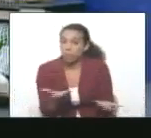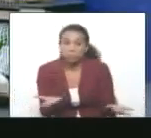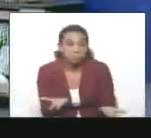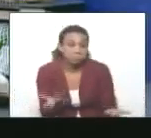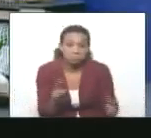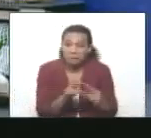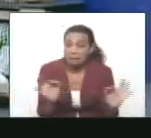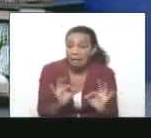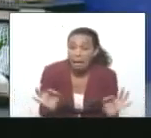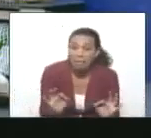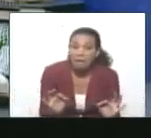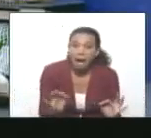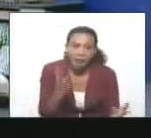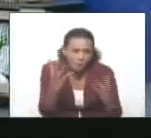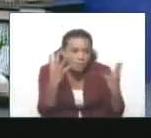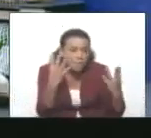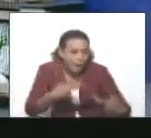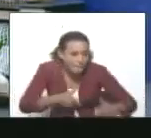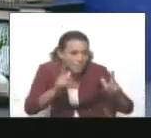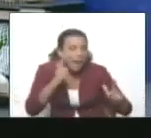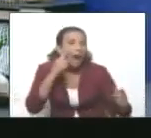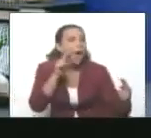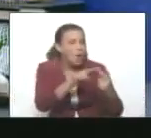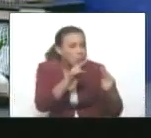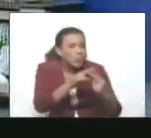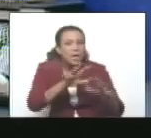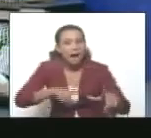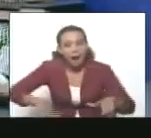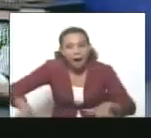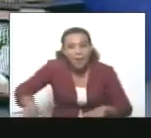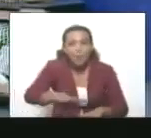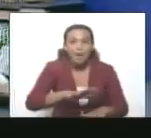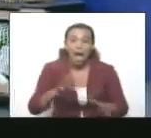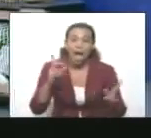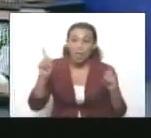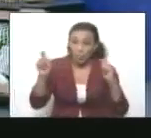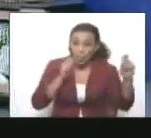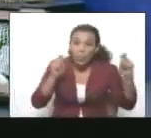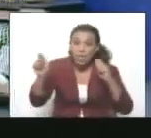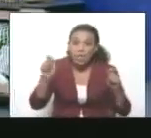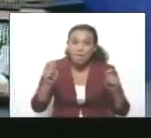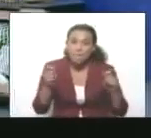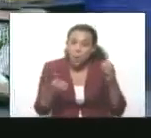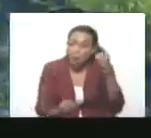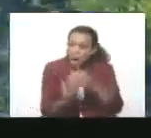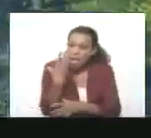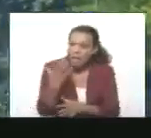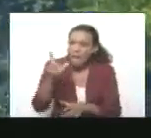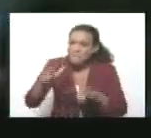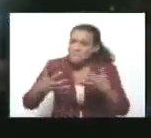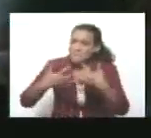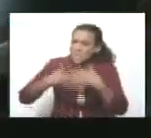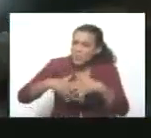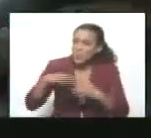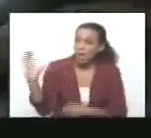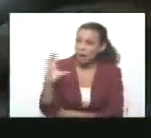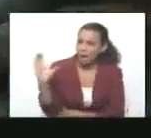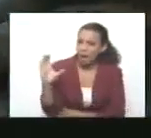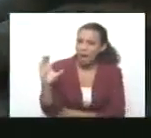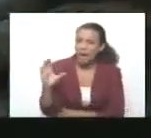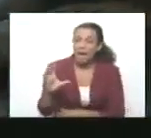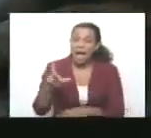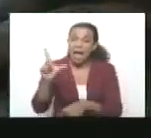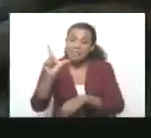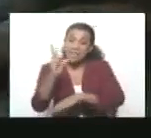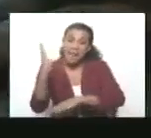lo conocía y que la feria lo permitió. Pero adicionalmente, bueno, ahí tuvimos operadores turísticos de acá, de Caracas, de Lara,